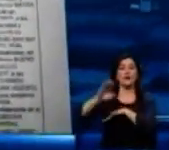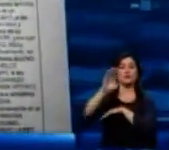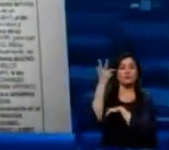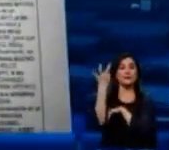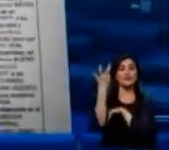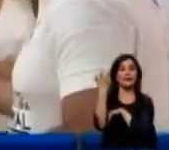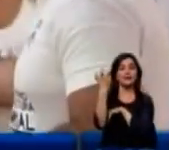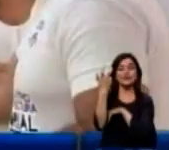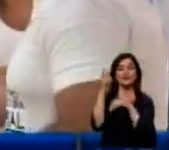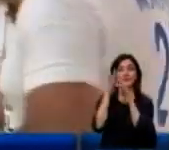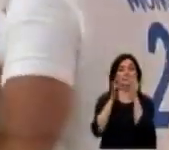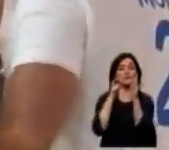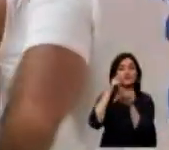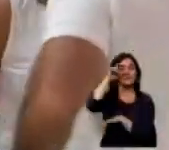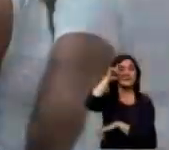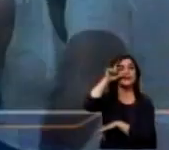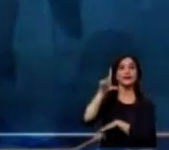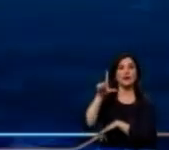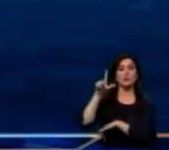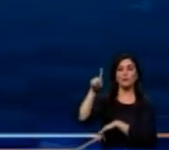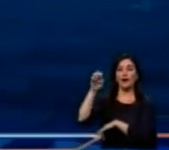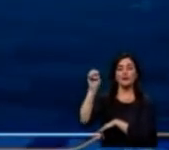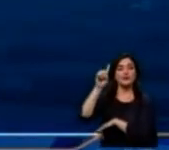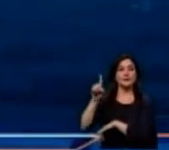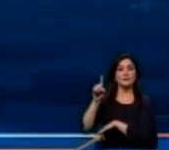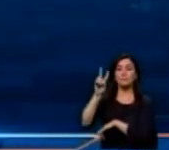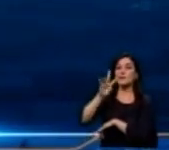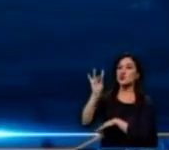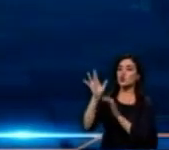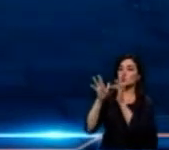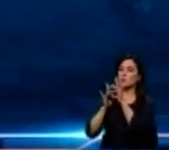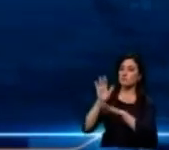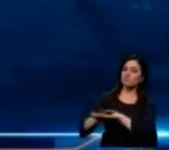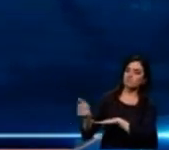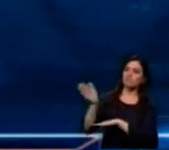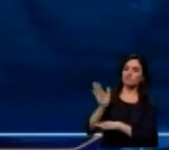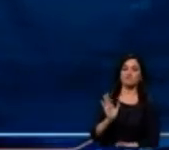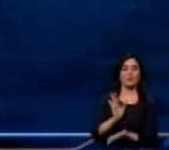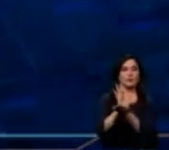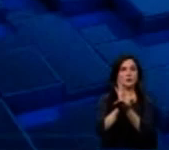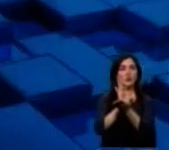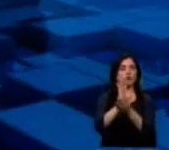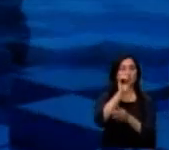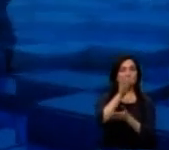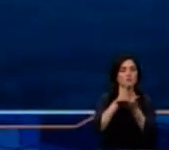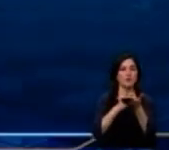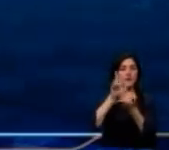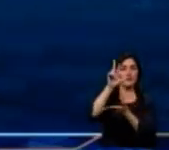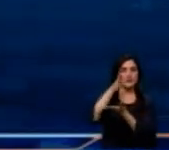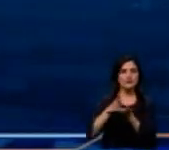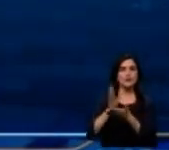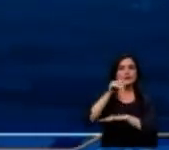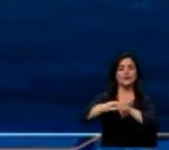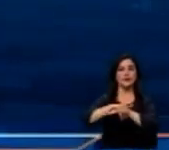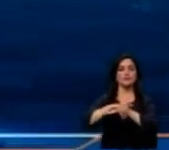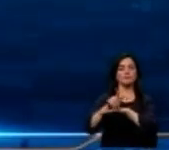abril, se señala que Guillermo Lasso y Andrés Páez están citados el 28 de abril a las 14:30 y 15:30. Sus colaboradores de campaña,